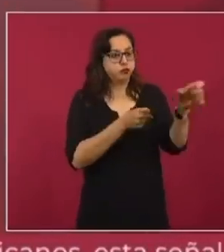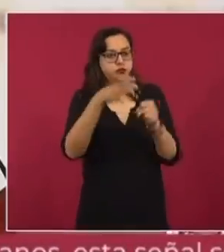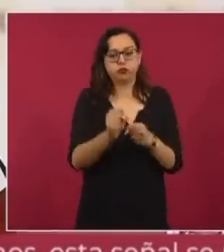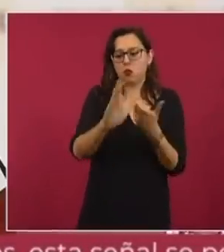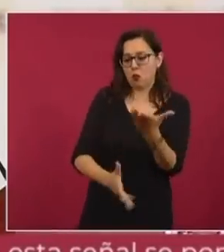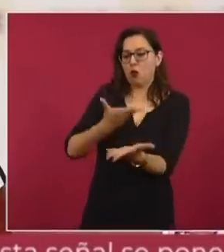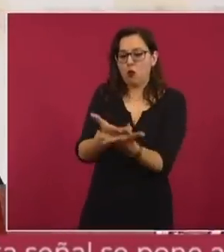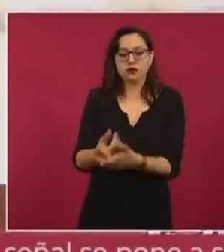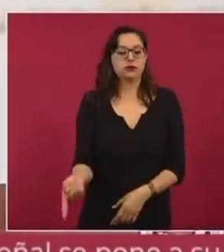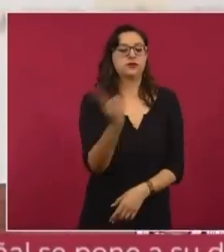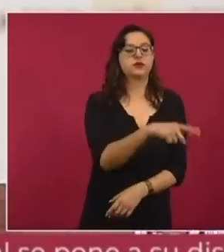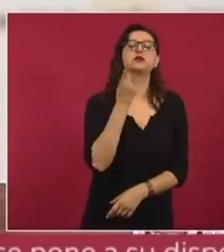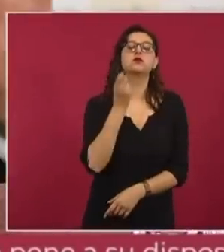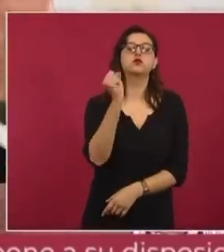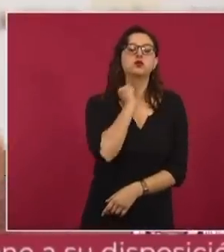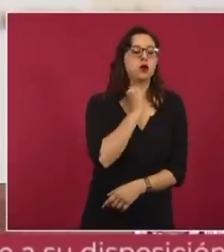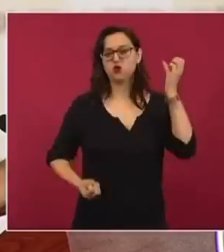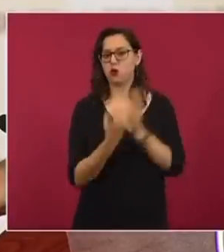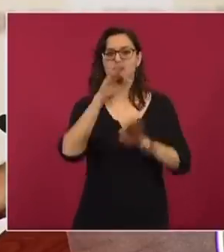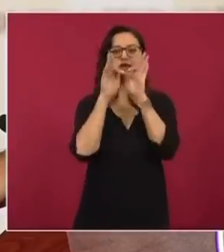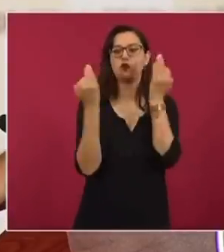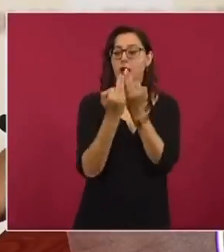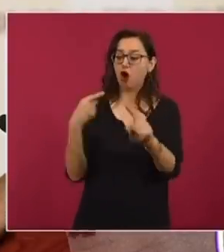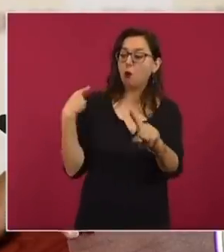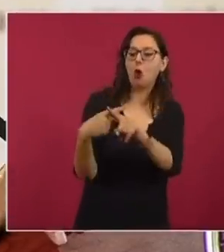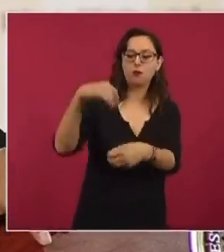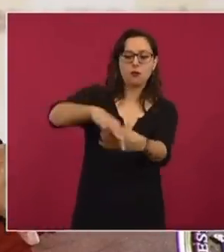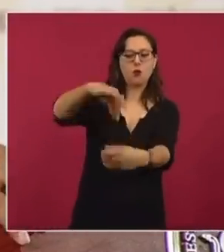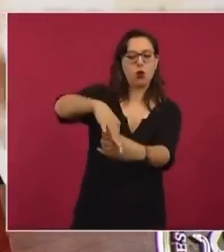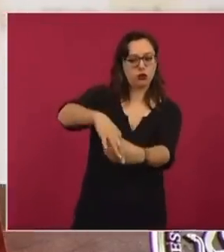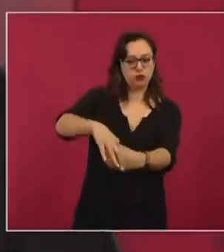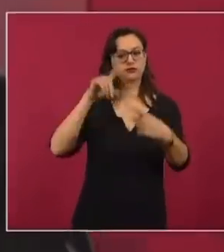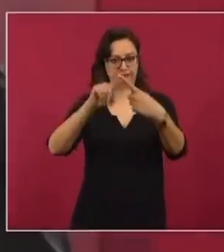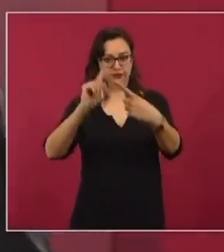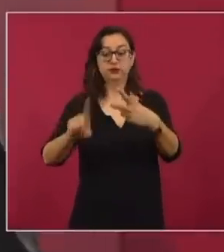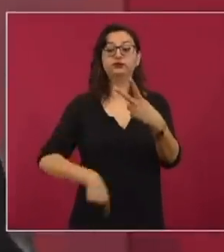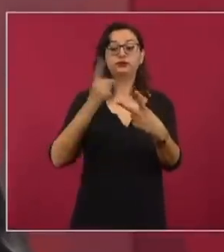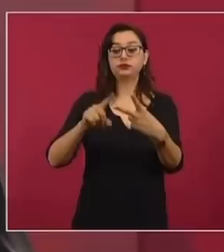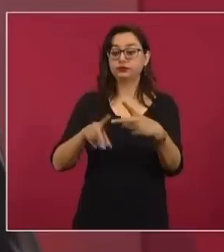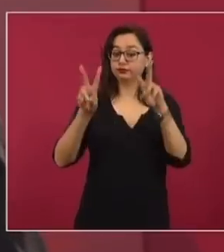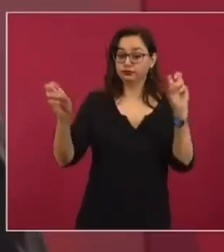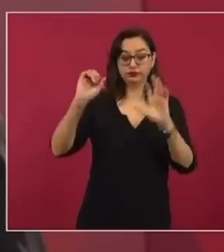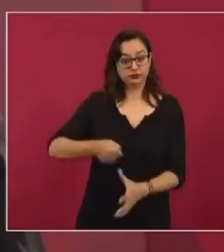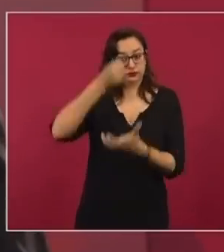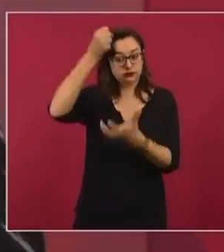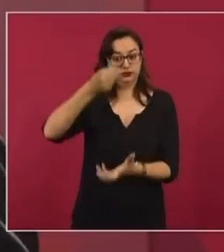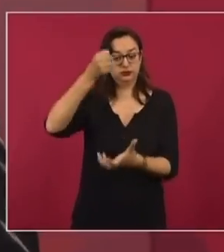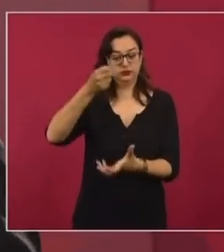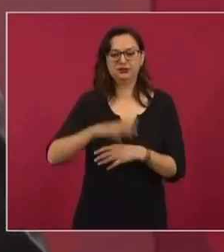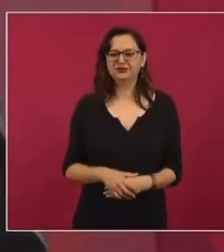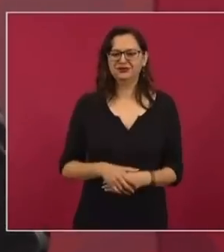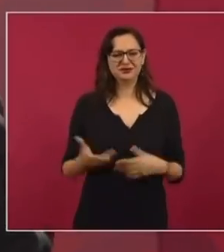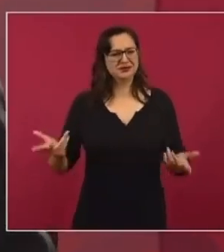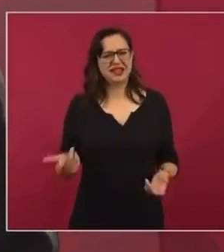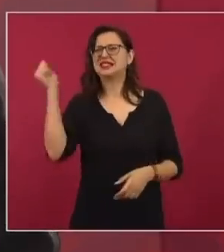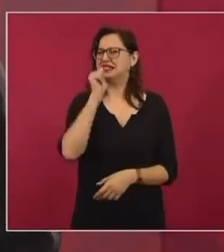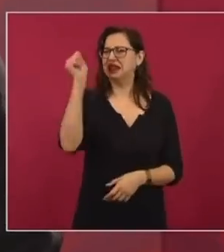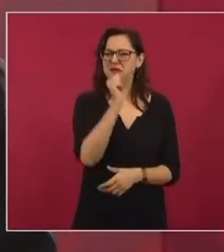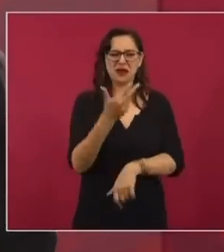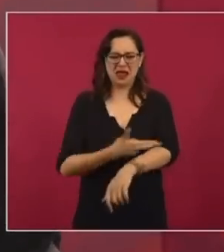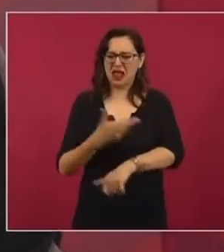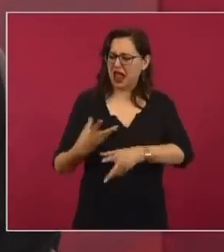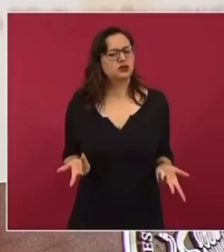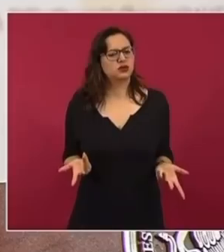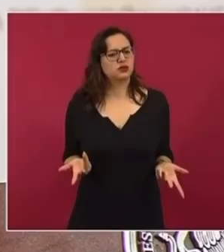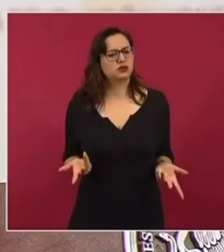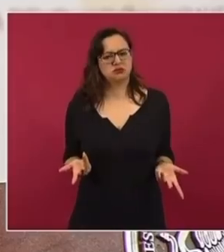mismo. El Legislativo, ya son 60. Segundo, el presupuesto. ¿Por qué les va a costar tanto? ¿Podemos